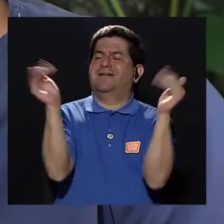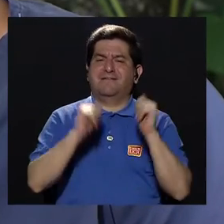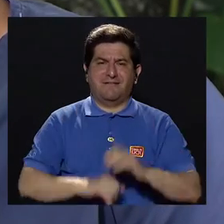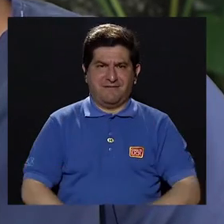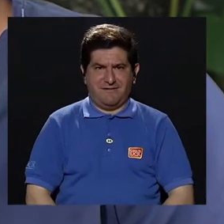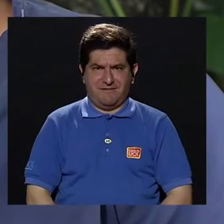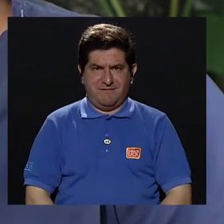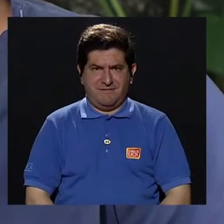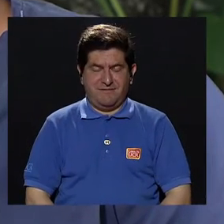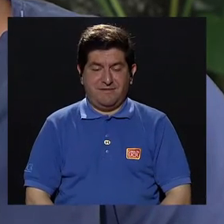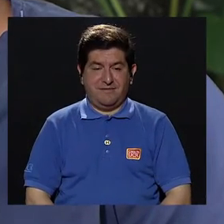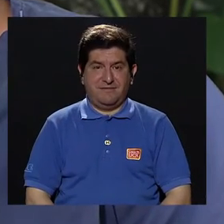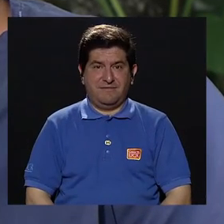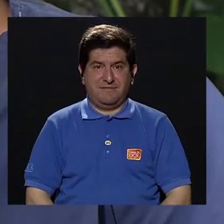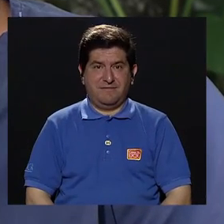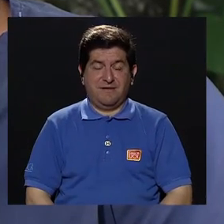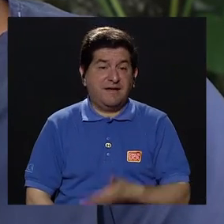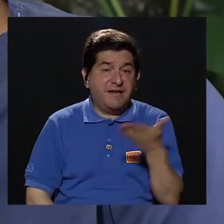en general